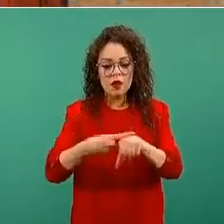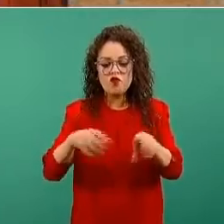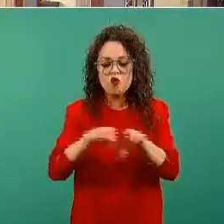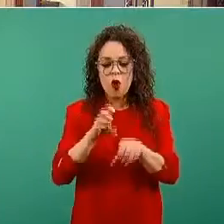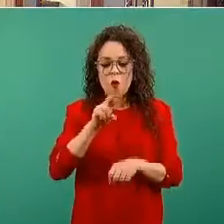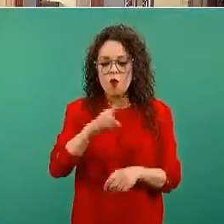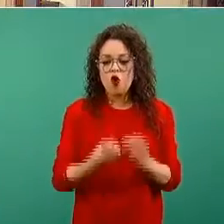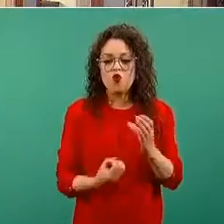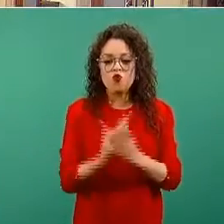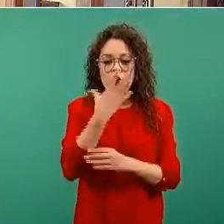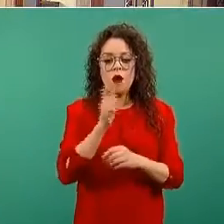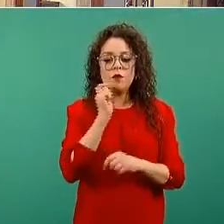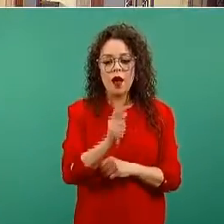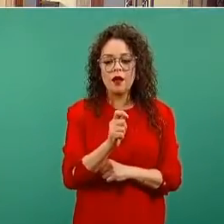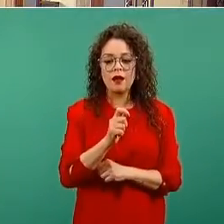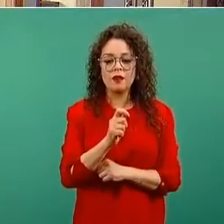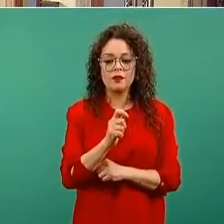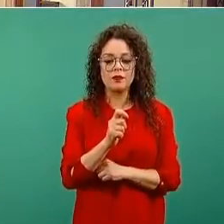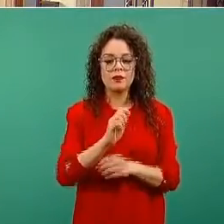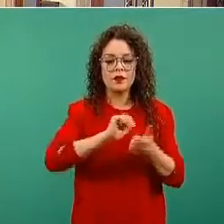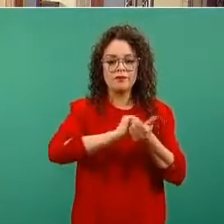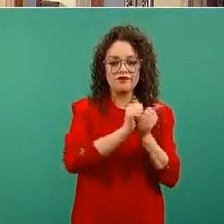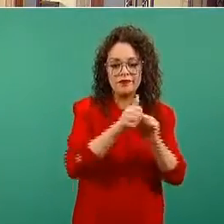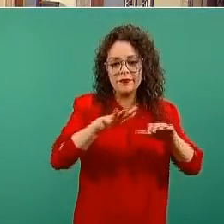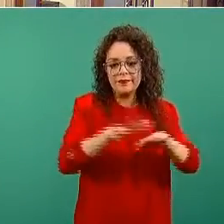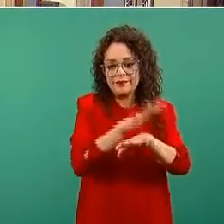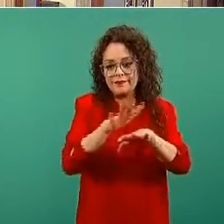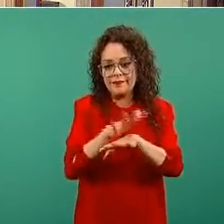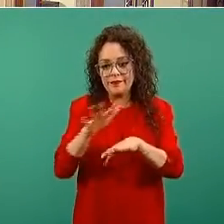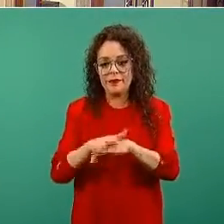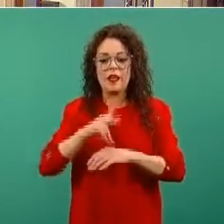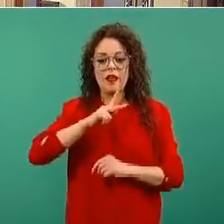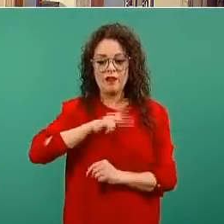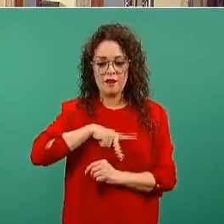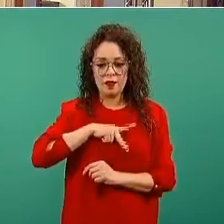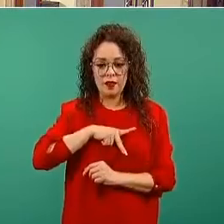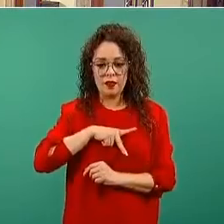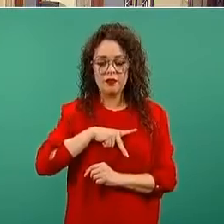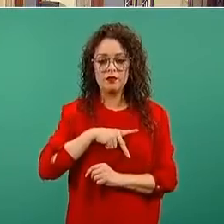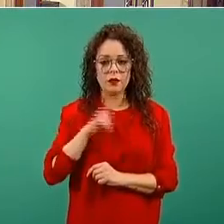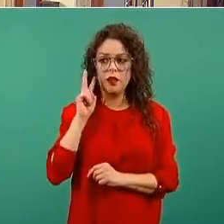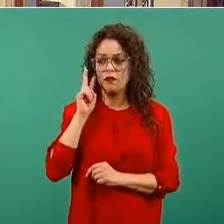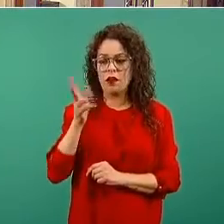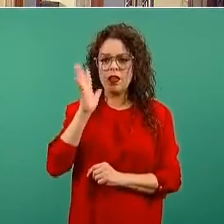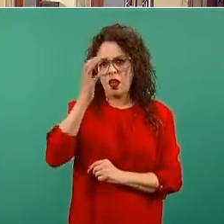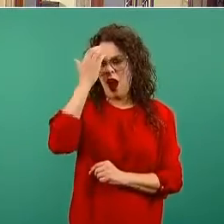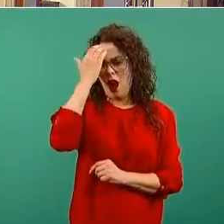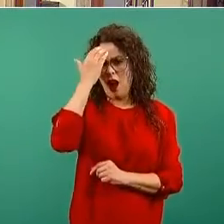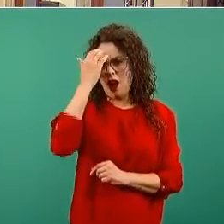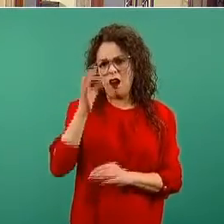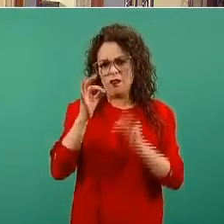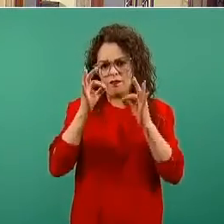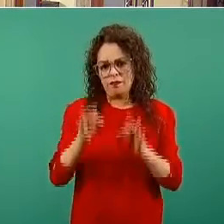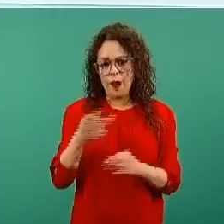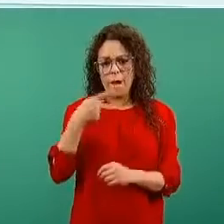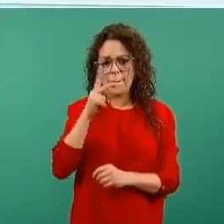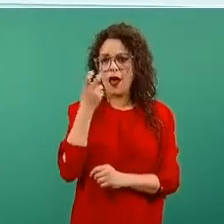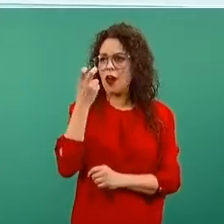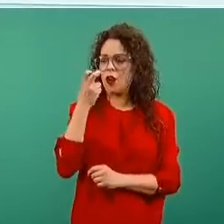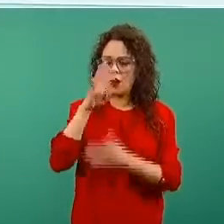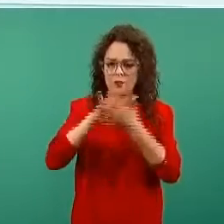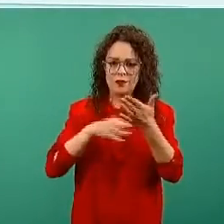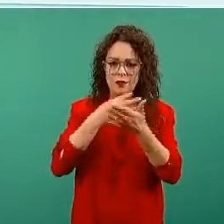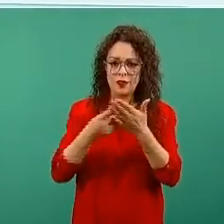variantes. Tenemos prácticamente las tres que ya conocemos, básicamente es una actualización al cuadro de la semana